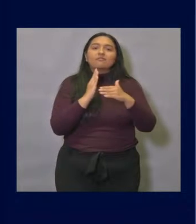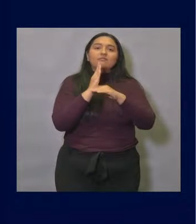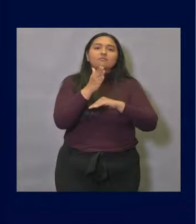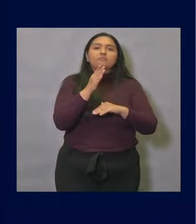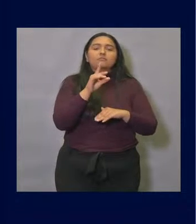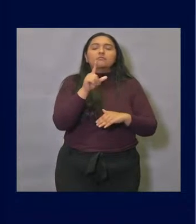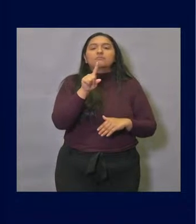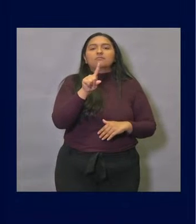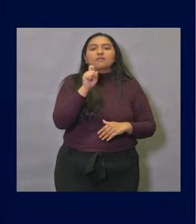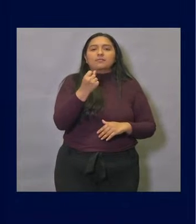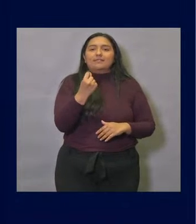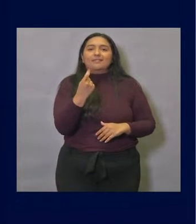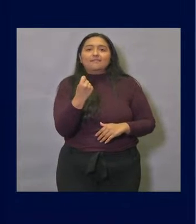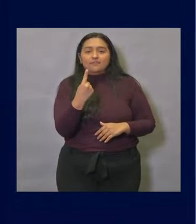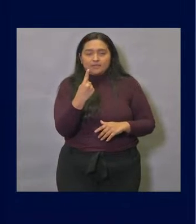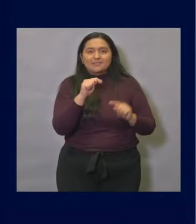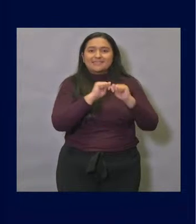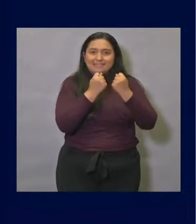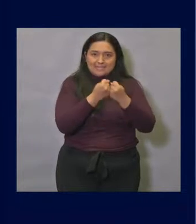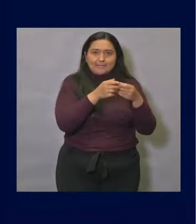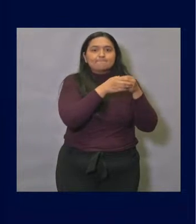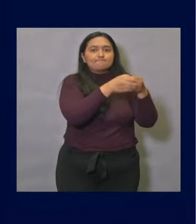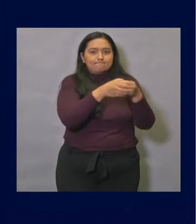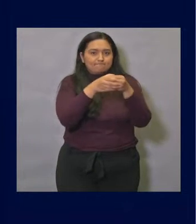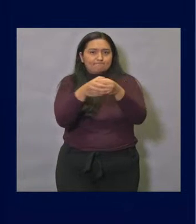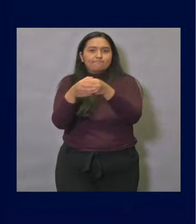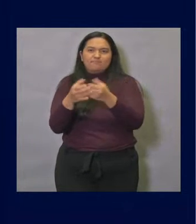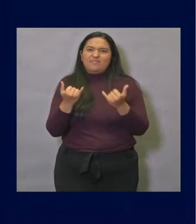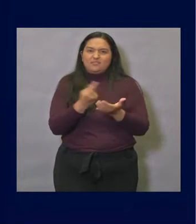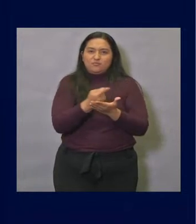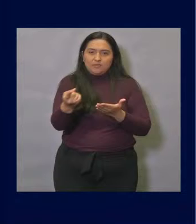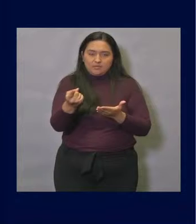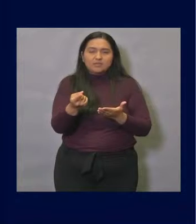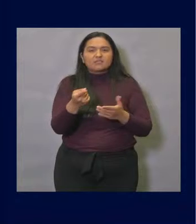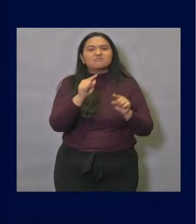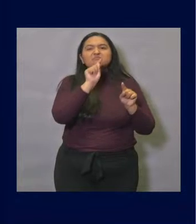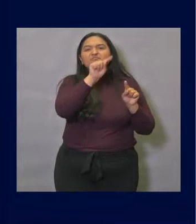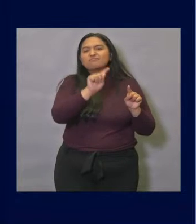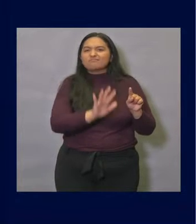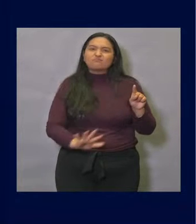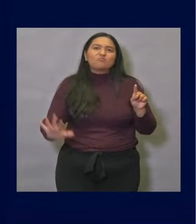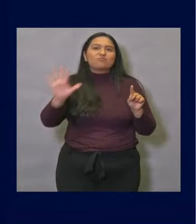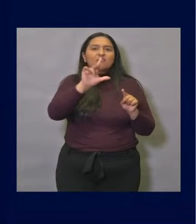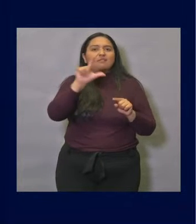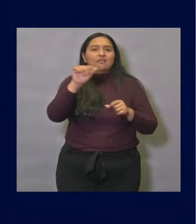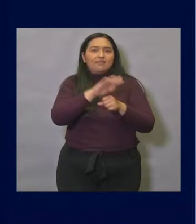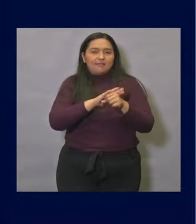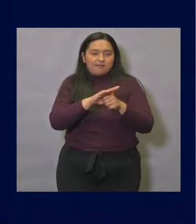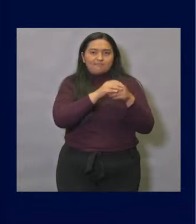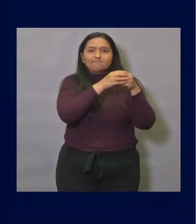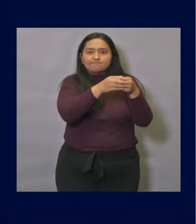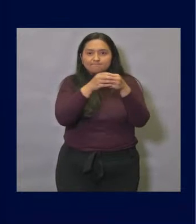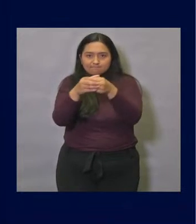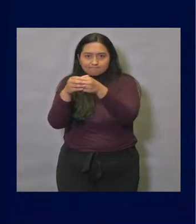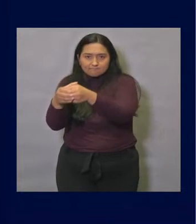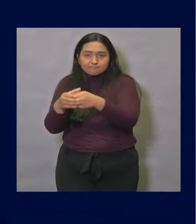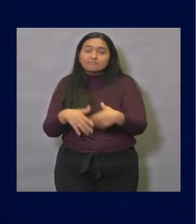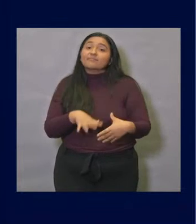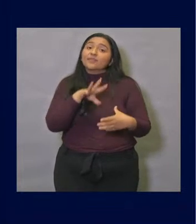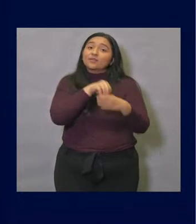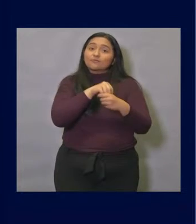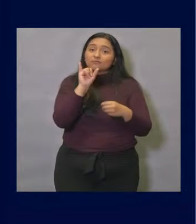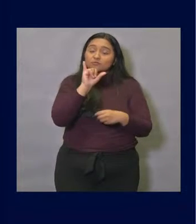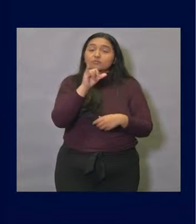móviles de vacunación programados para esta semana en varios lugares en todo el condado de Los Ángeles, incluso en